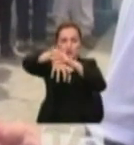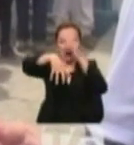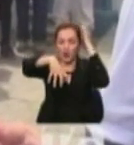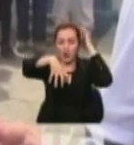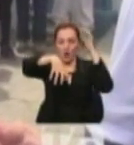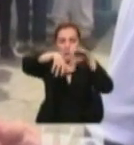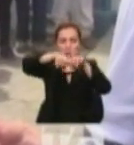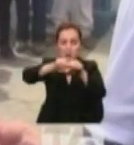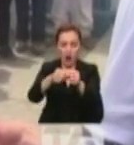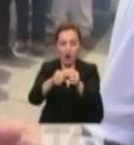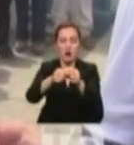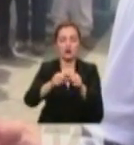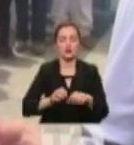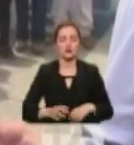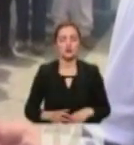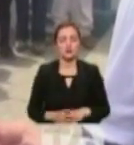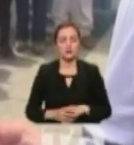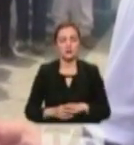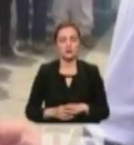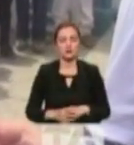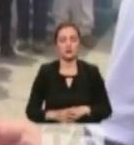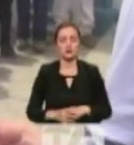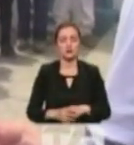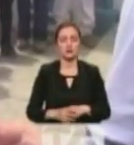otra persona tiene una fractura